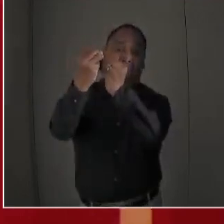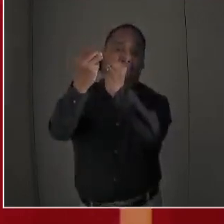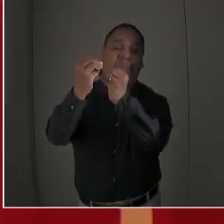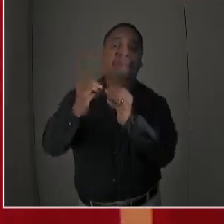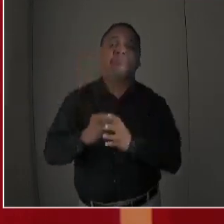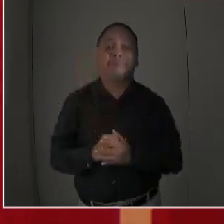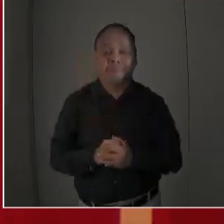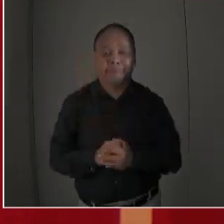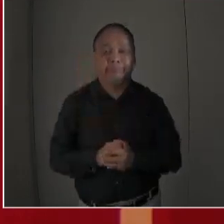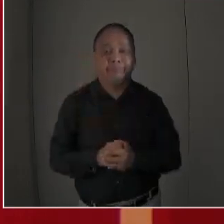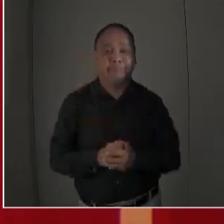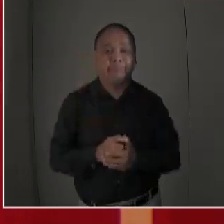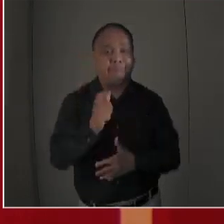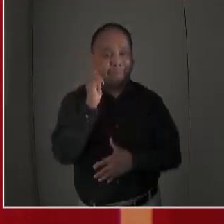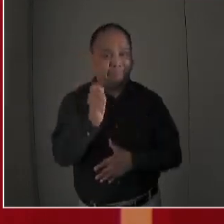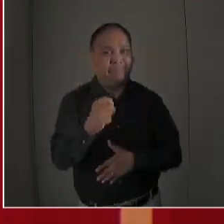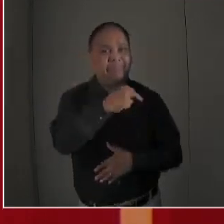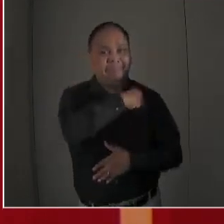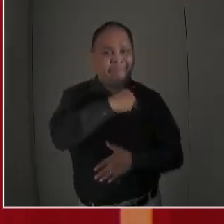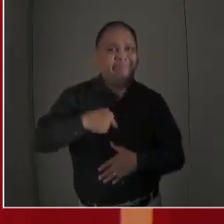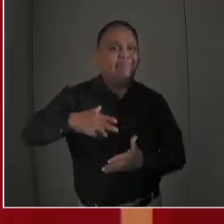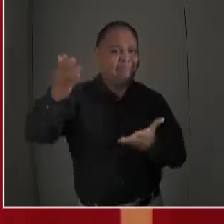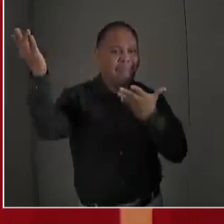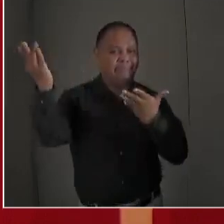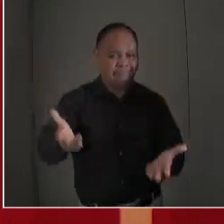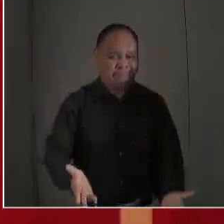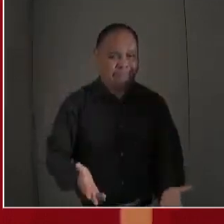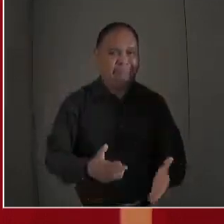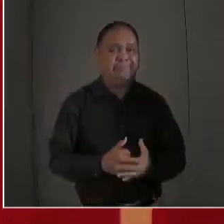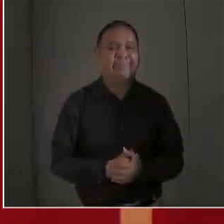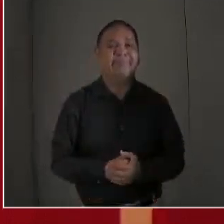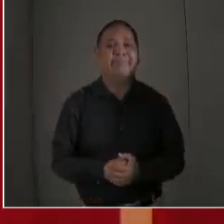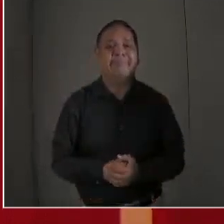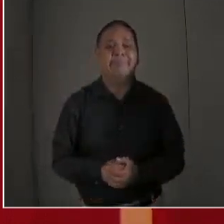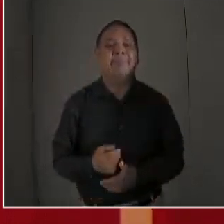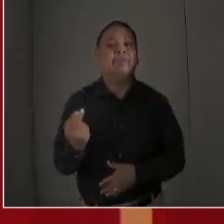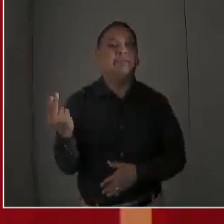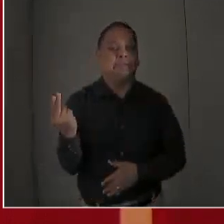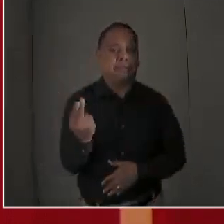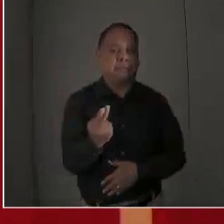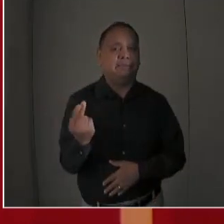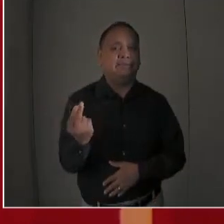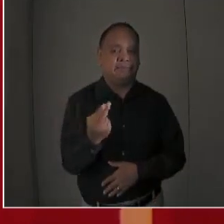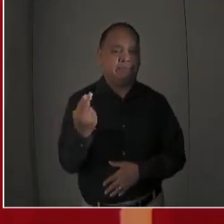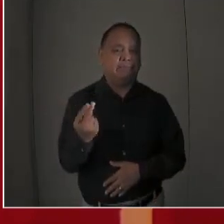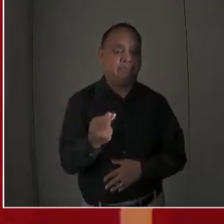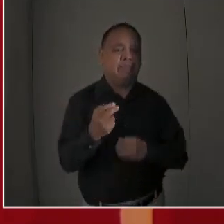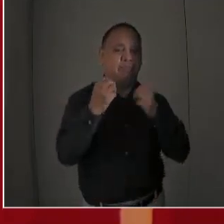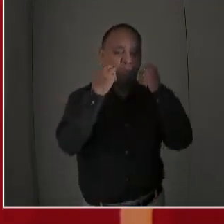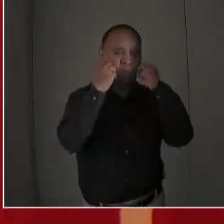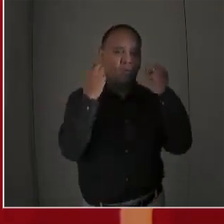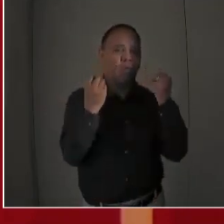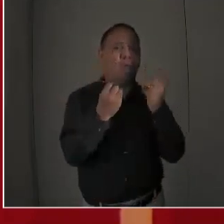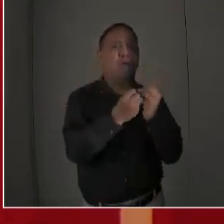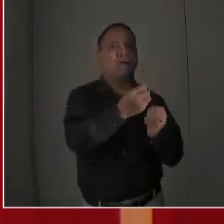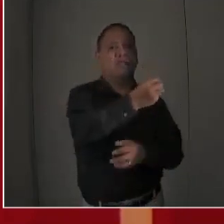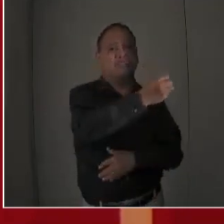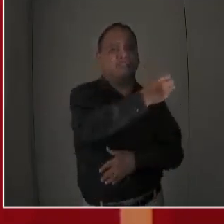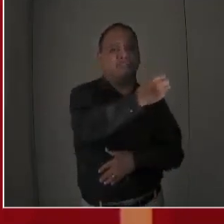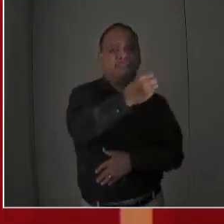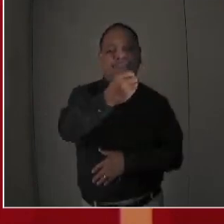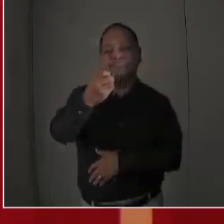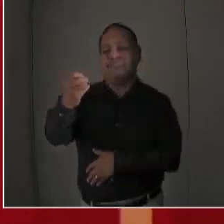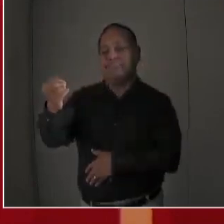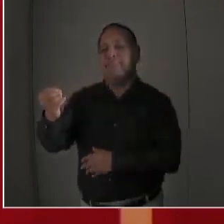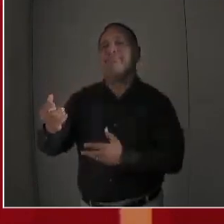eso venimos aquí, para hablar con ustedes y para decirles: necesitamos reorganizarnos, necesitamos